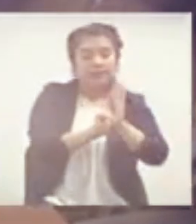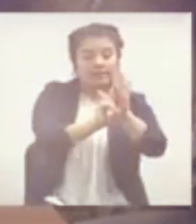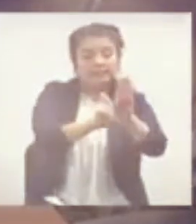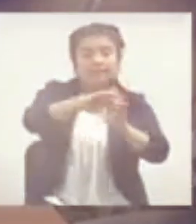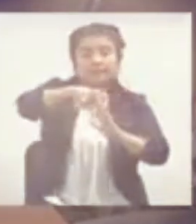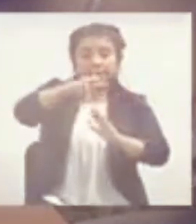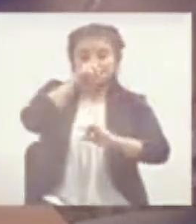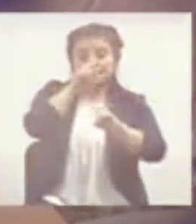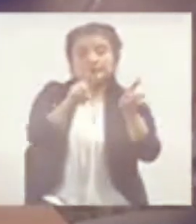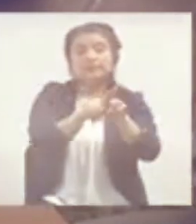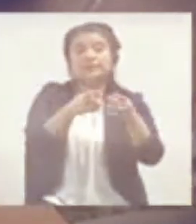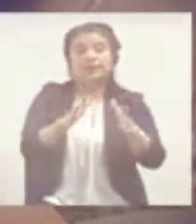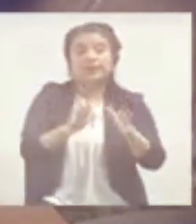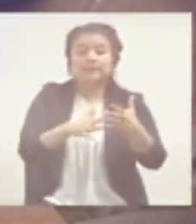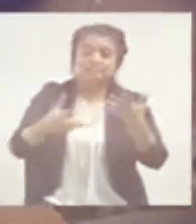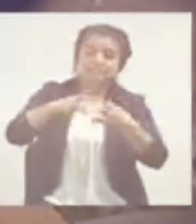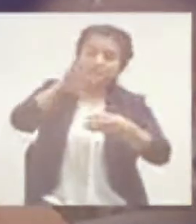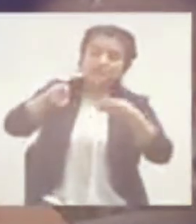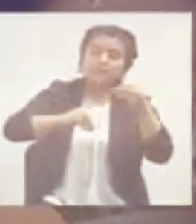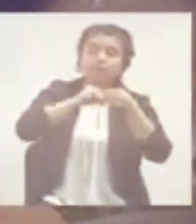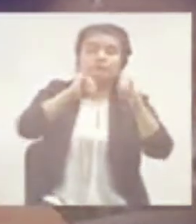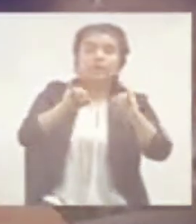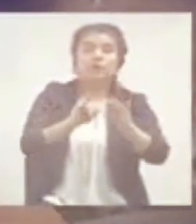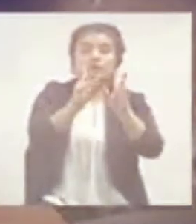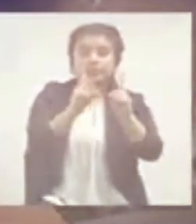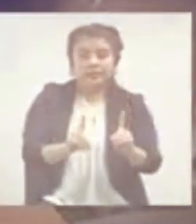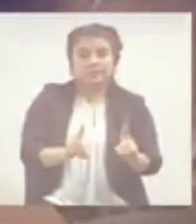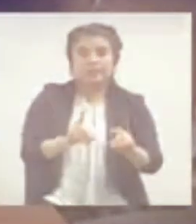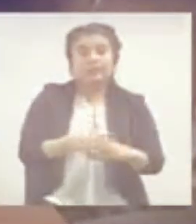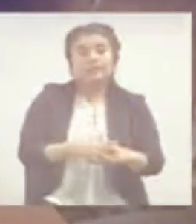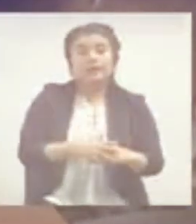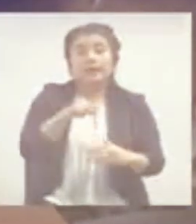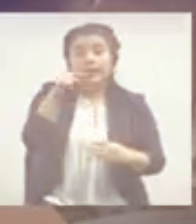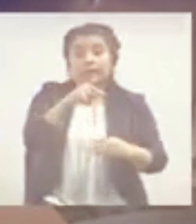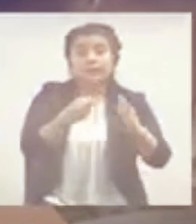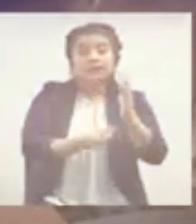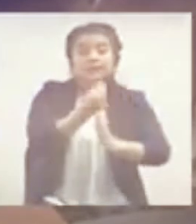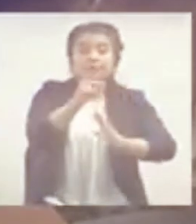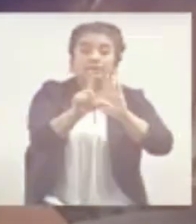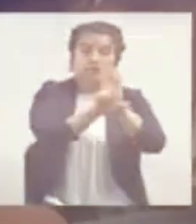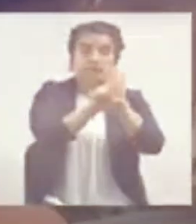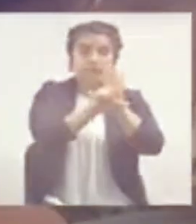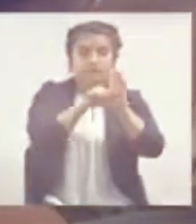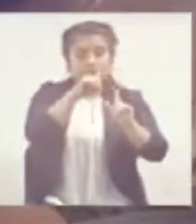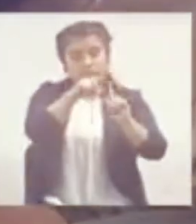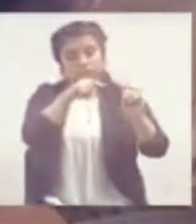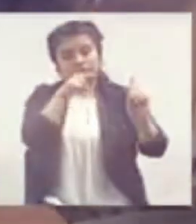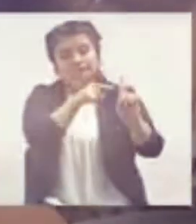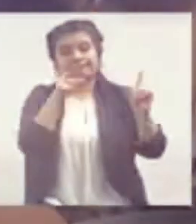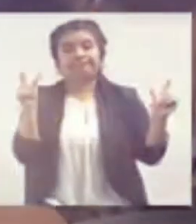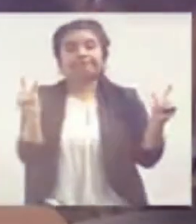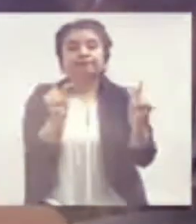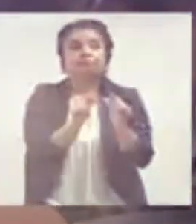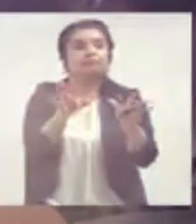sectorial, digamos, para la integración de sus juntas directivas. Esa iniciativa, en forma resumida, lo